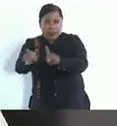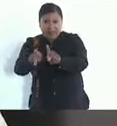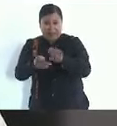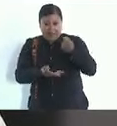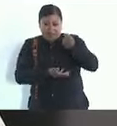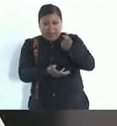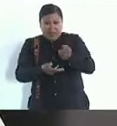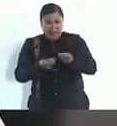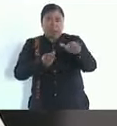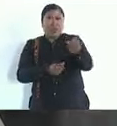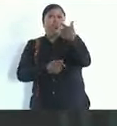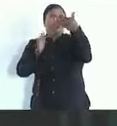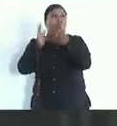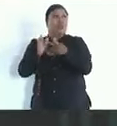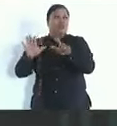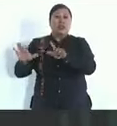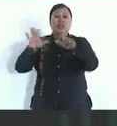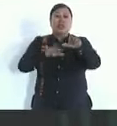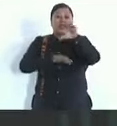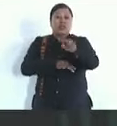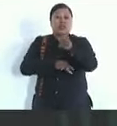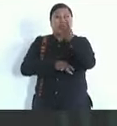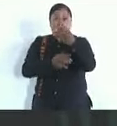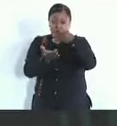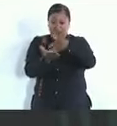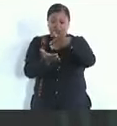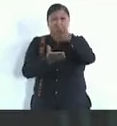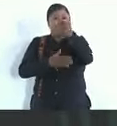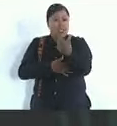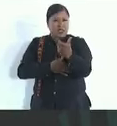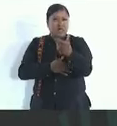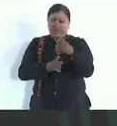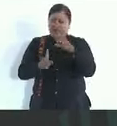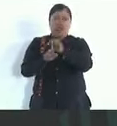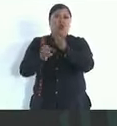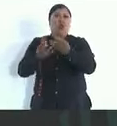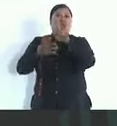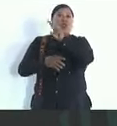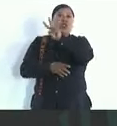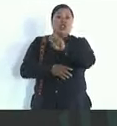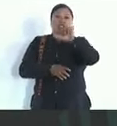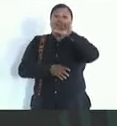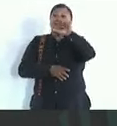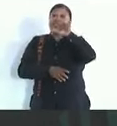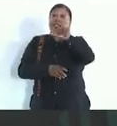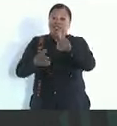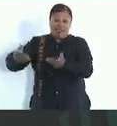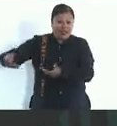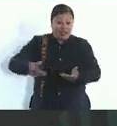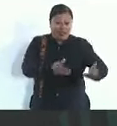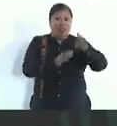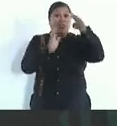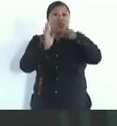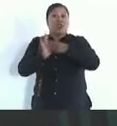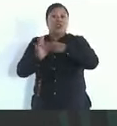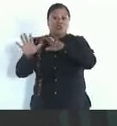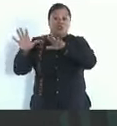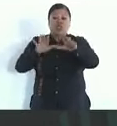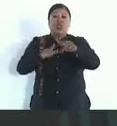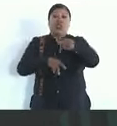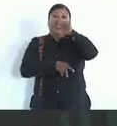de 12.762 millones de pesos y una meta de 216 caminos, 2.800